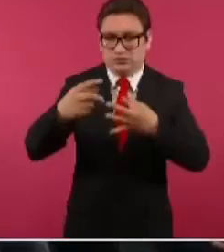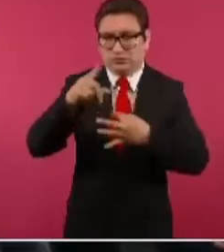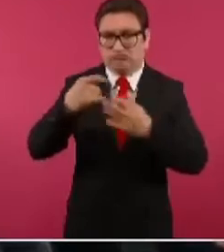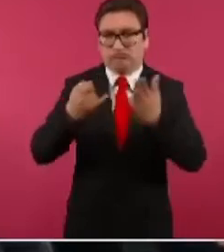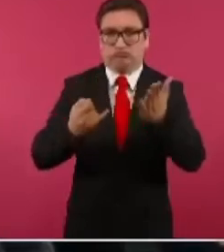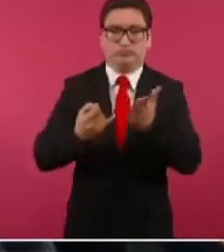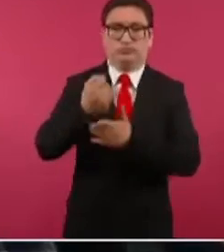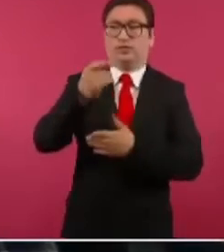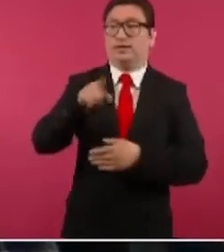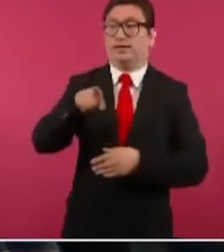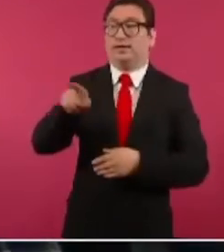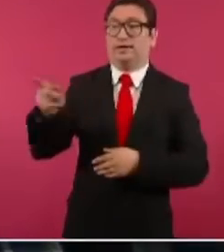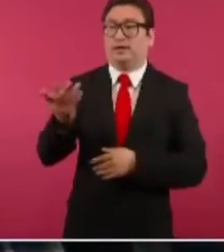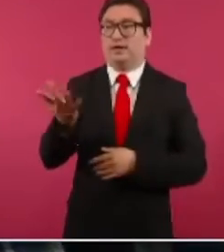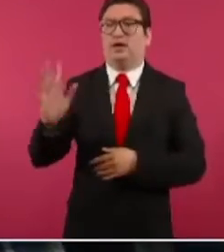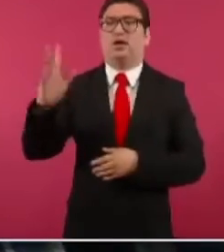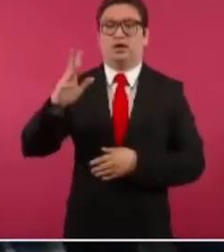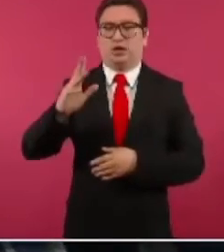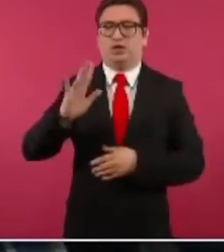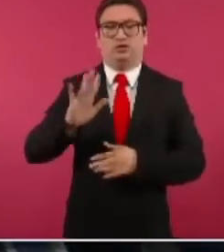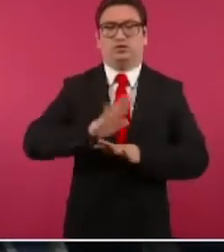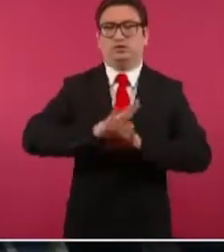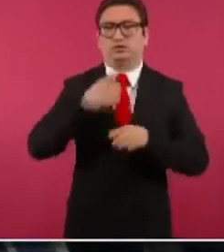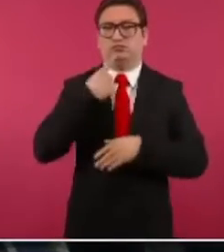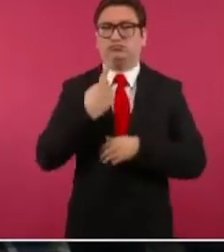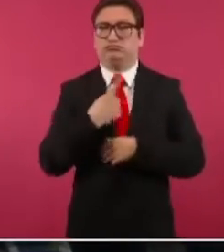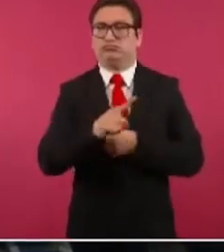decisión de retirar